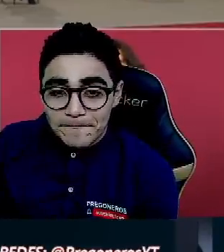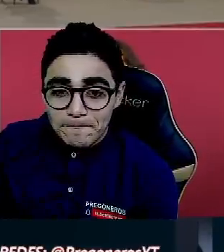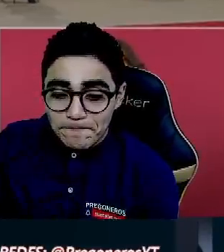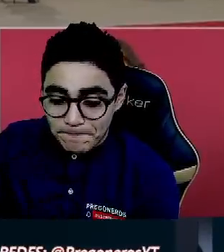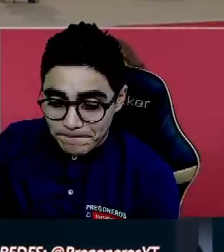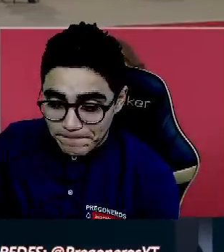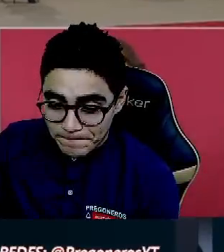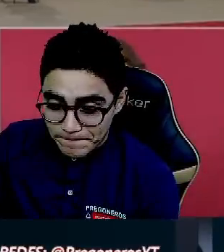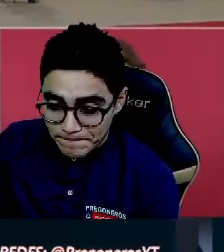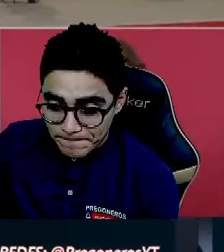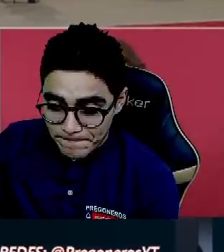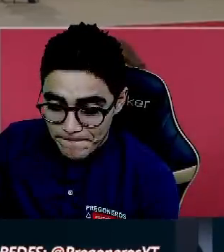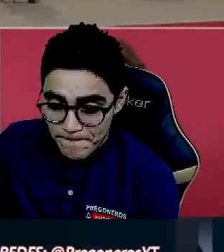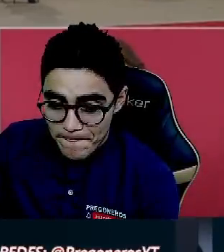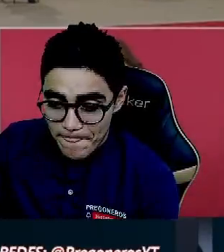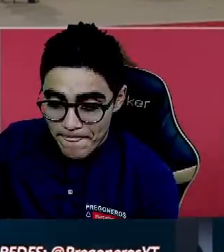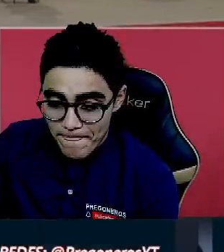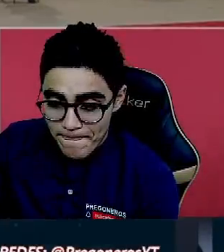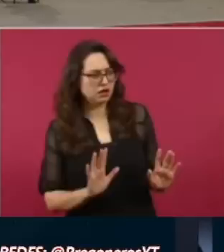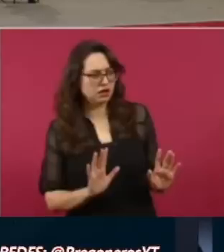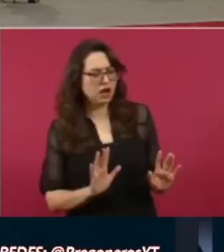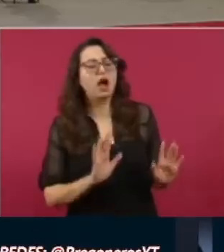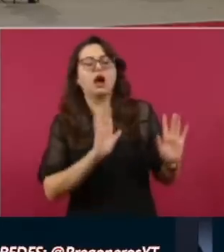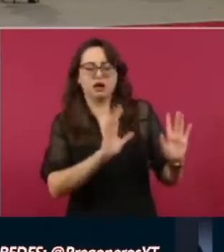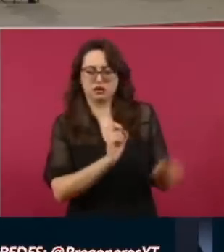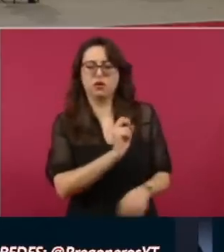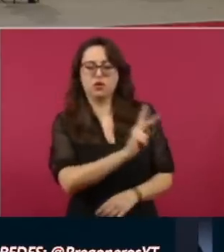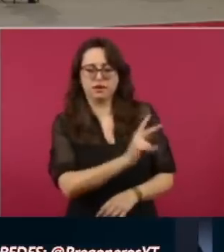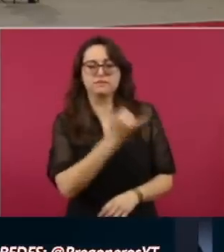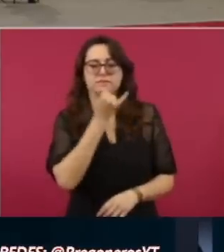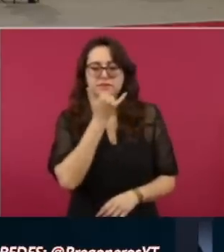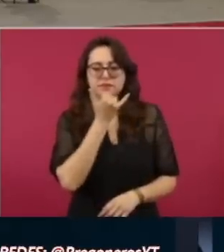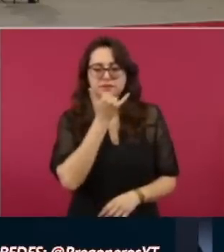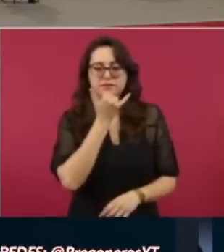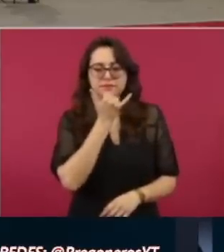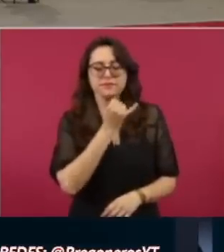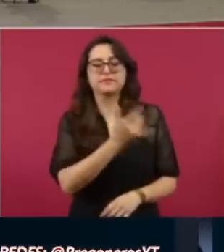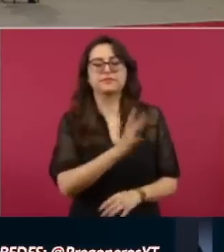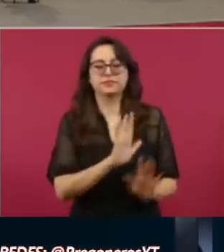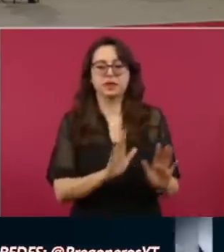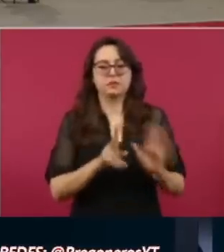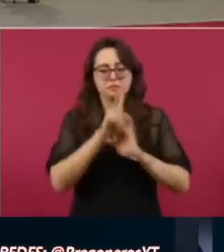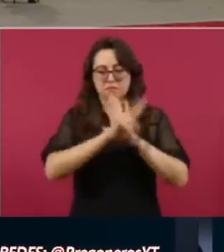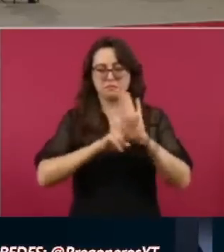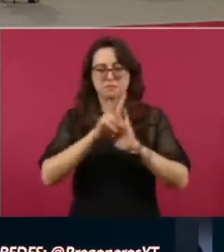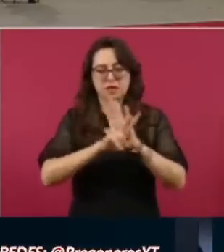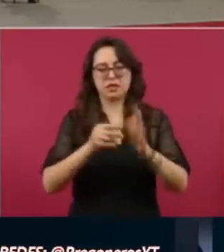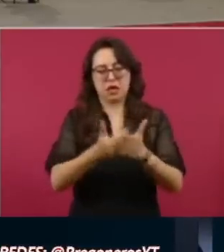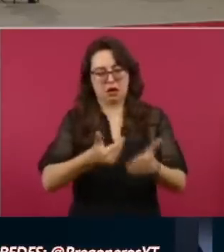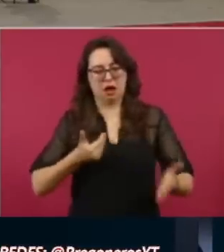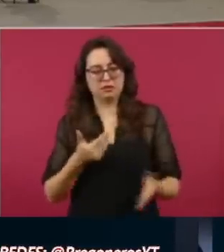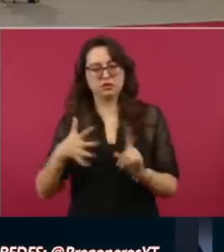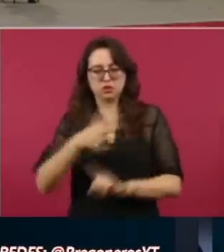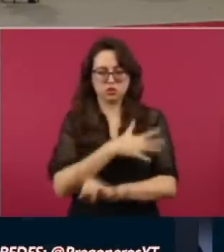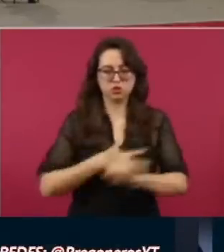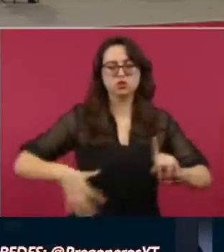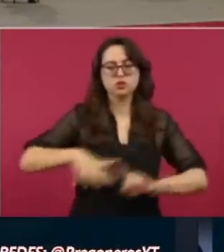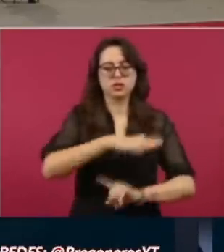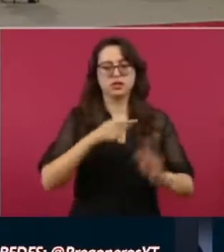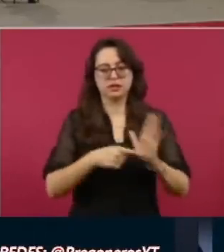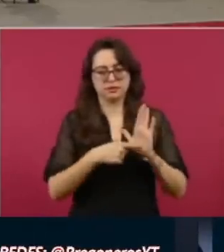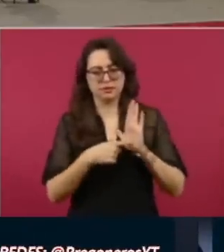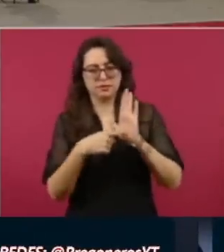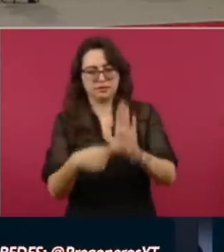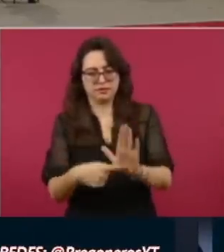muy bien bueno primero antes de presentar para darles un poco de contexto de lo que